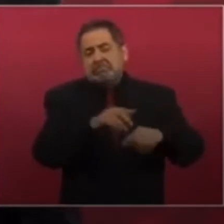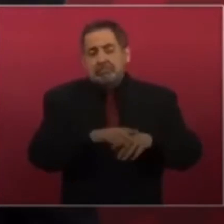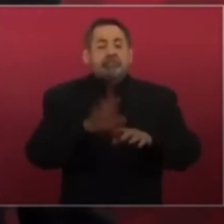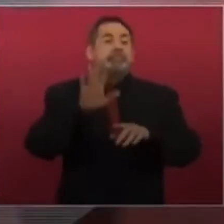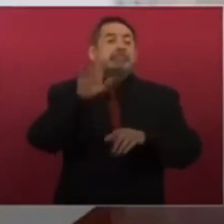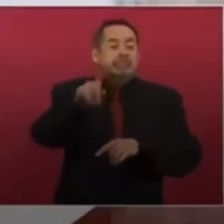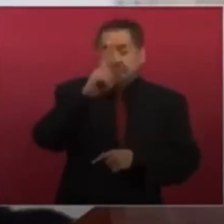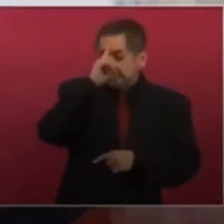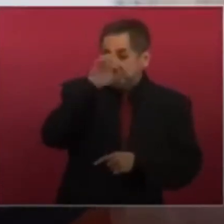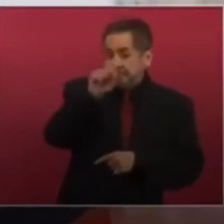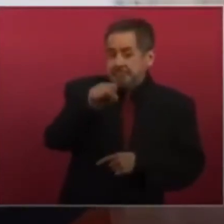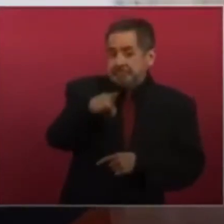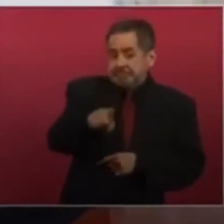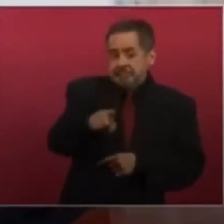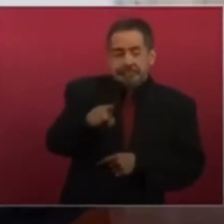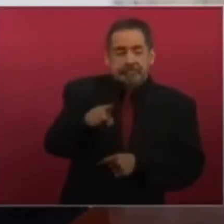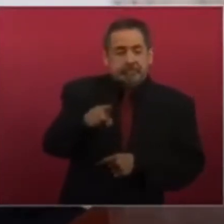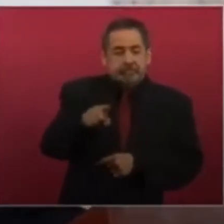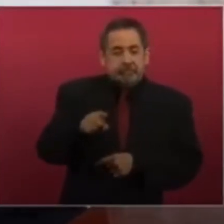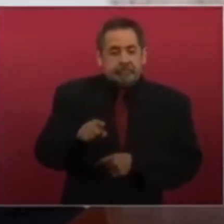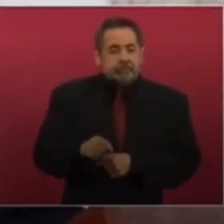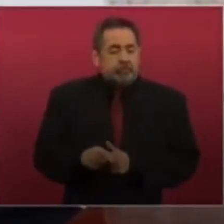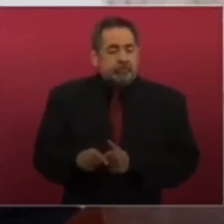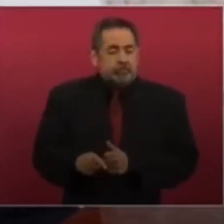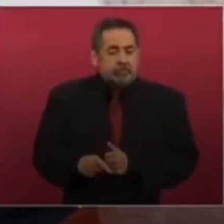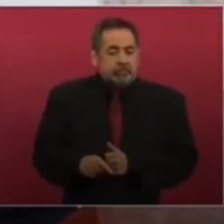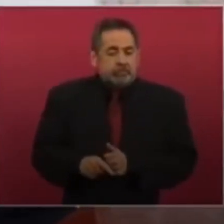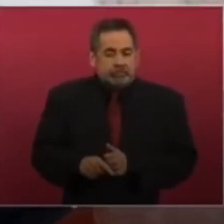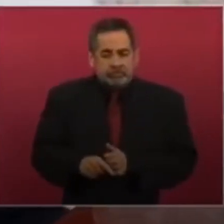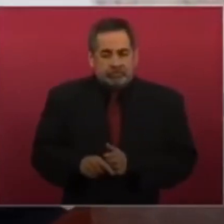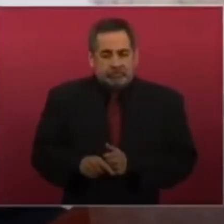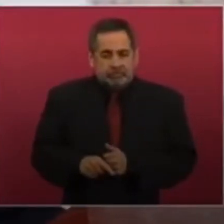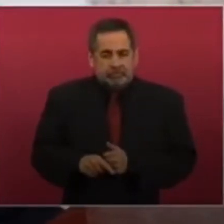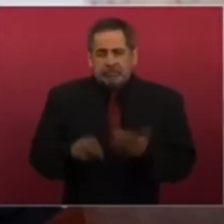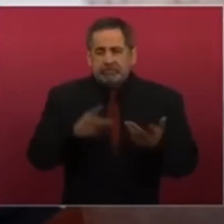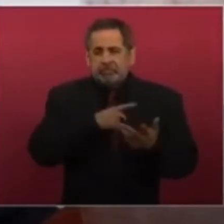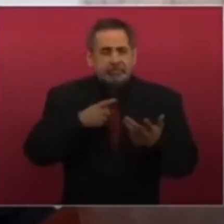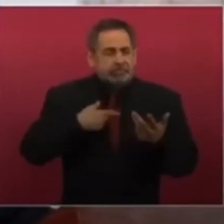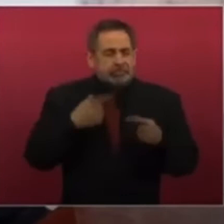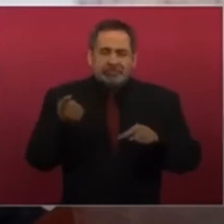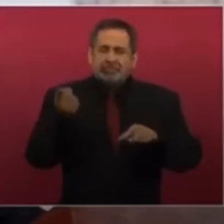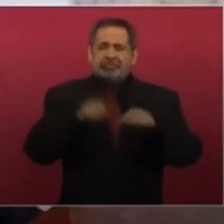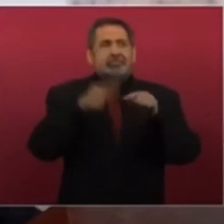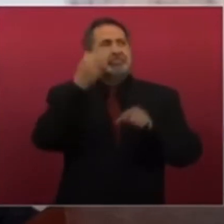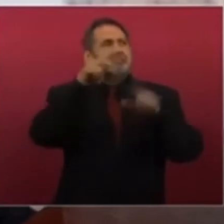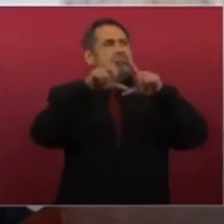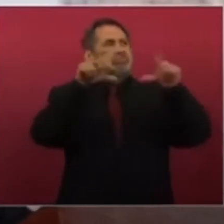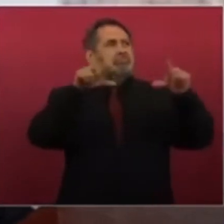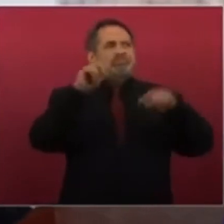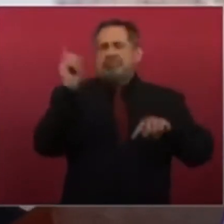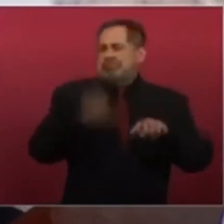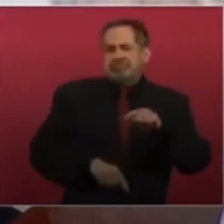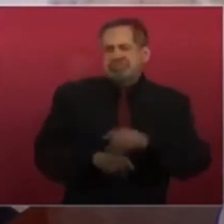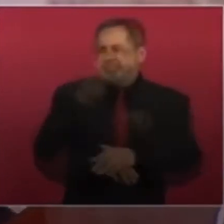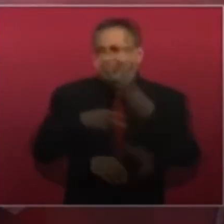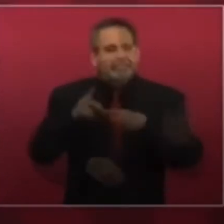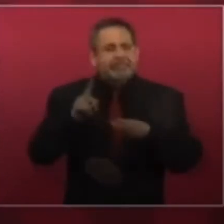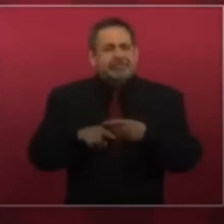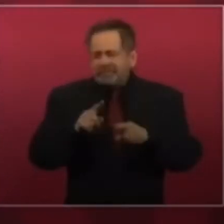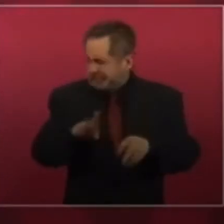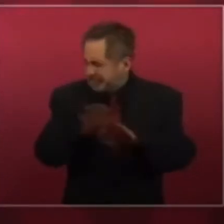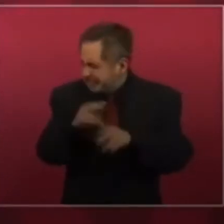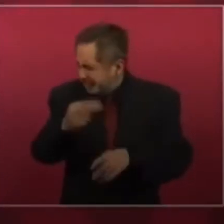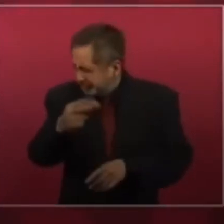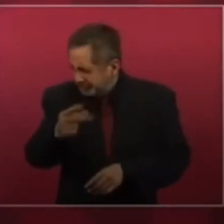funcionara el cártel jalisco nueva generación salió a tema de la conferencia matutina debido a que se dio a conocer información acerca del asesinato de un grupo de